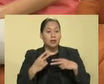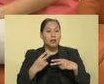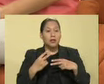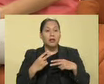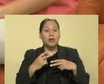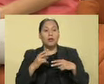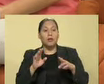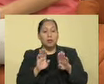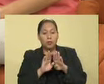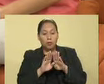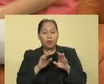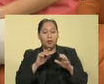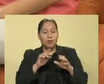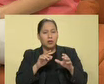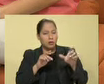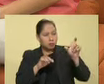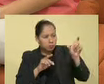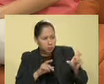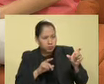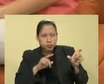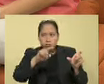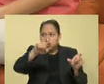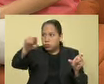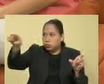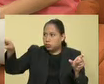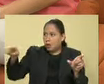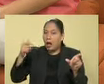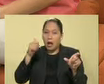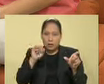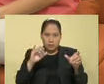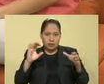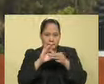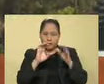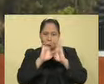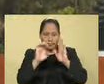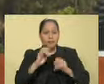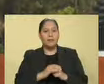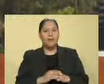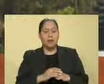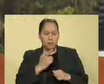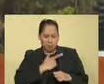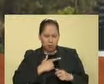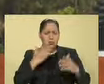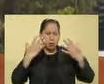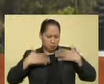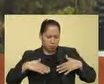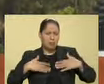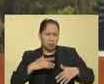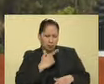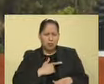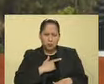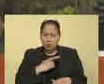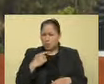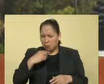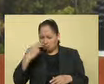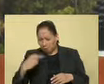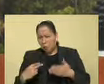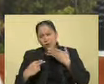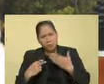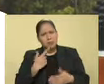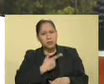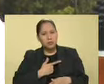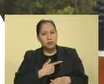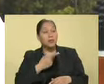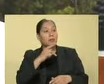las condiciones lo muestran, lo manejan. Es decir, ¿te gusta cómo arreglarte? Sí, esa es la razón, ok, va. Claro. Pero si